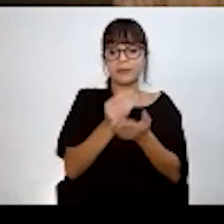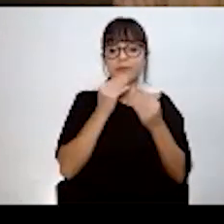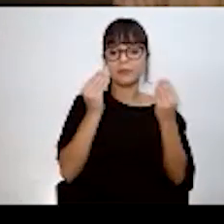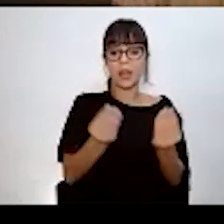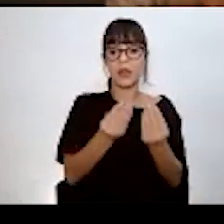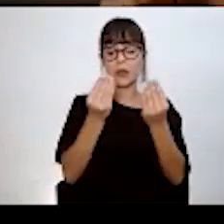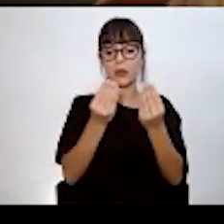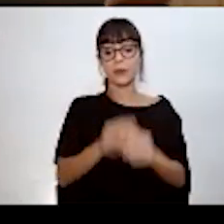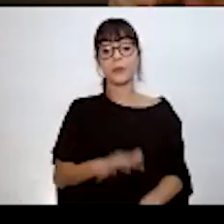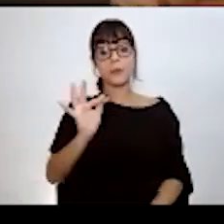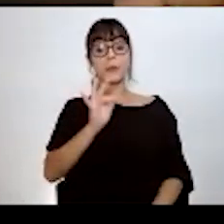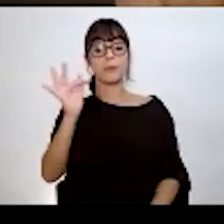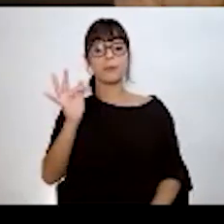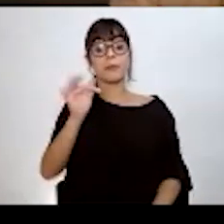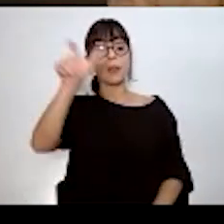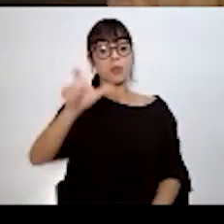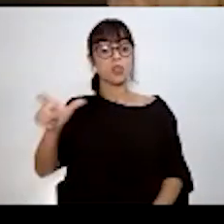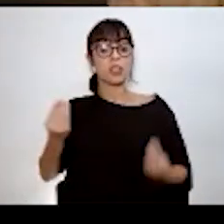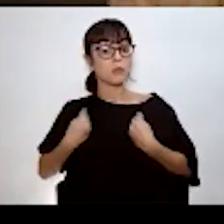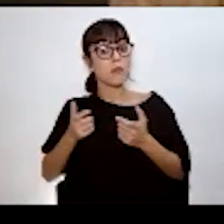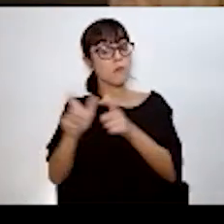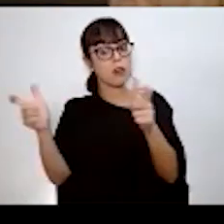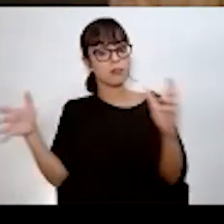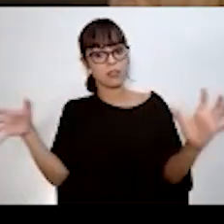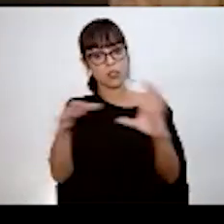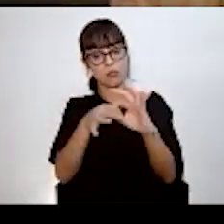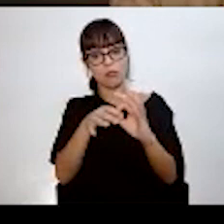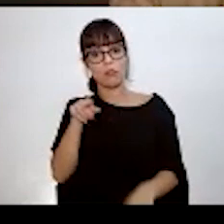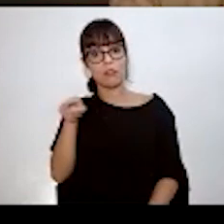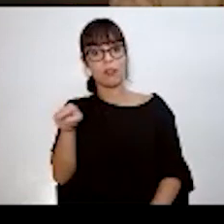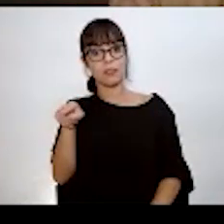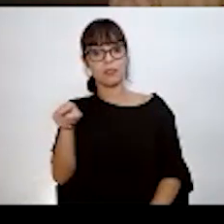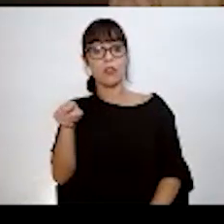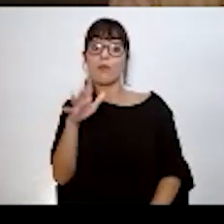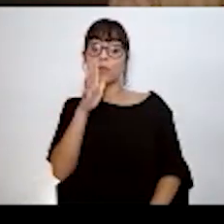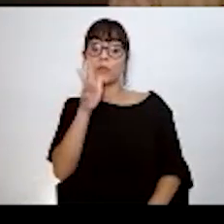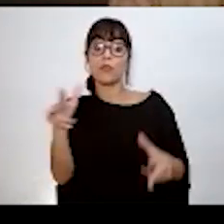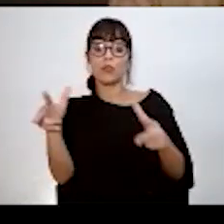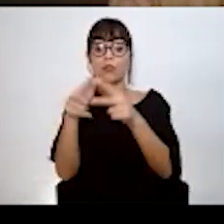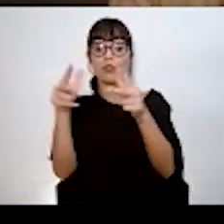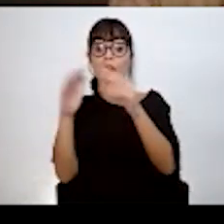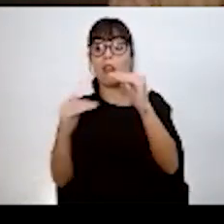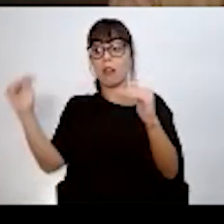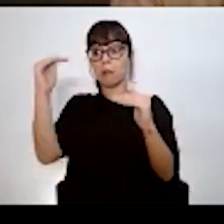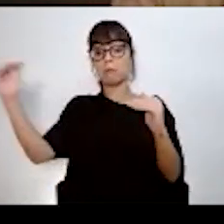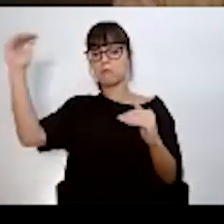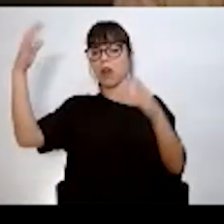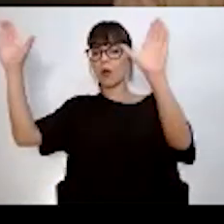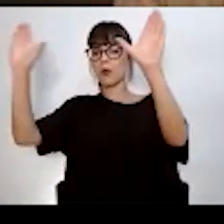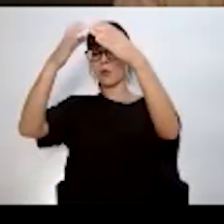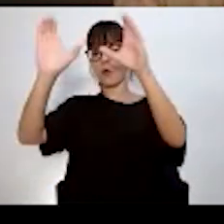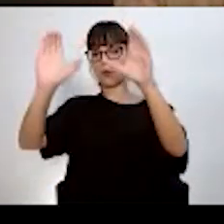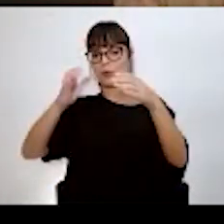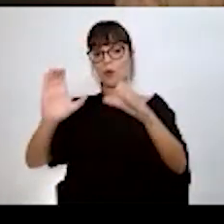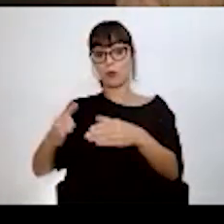crecimiento poblacional que podemos vincular con el desarrollo de una jerarquización social muy significativa, que también nos puede